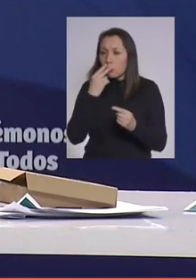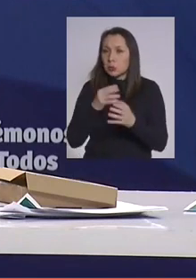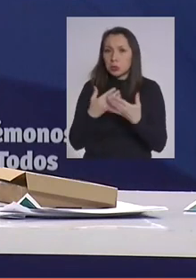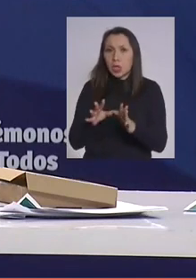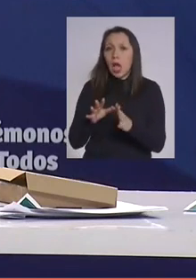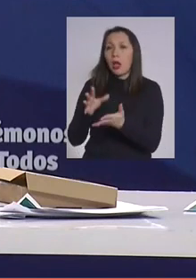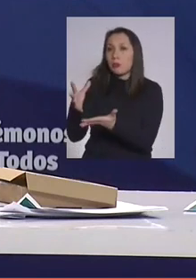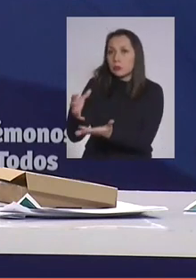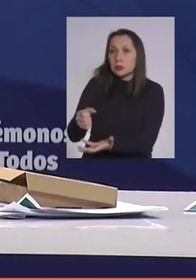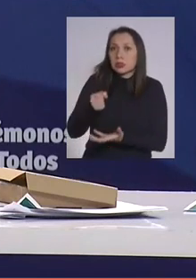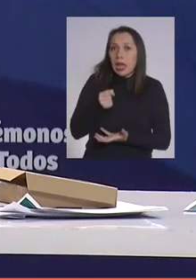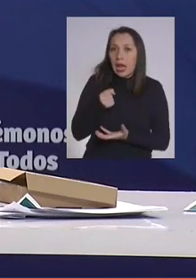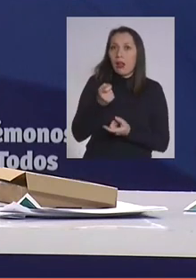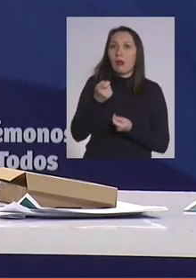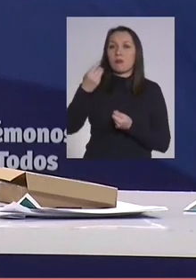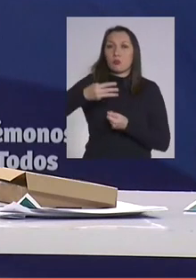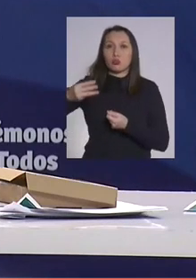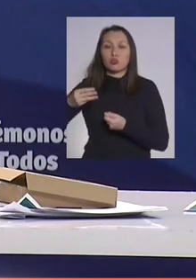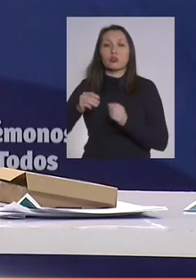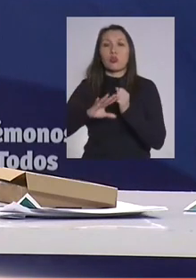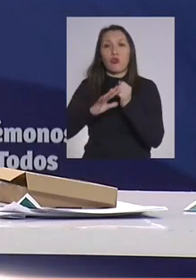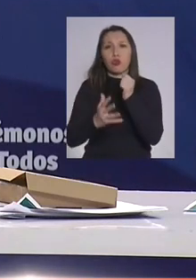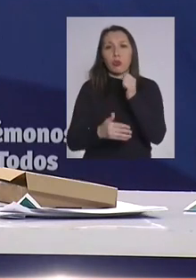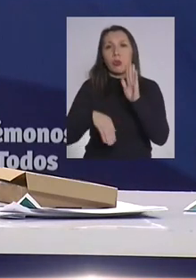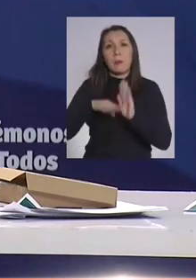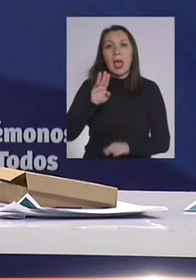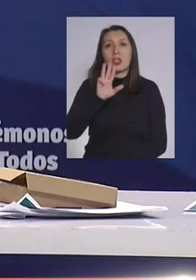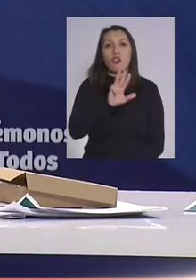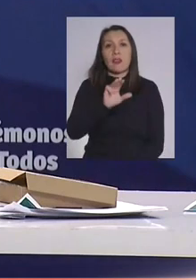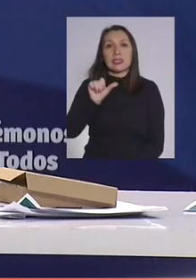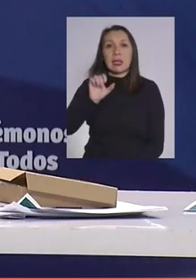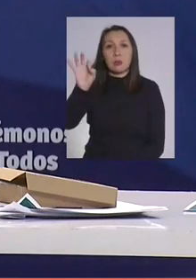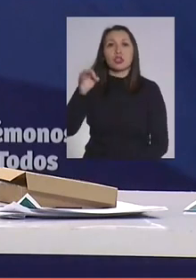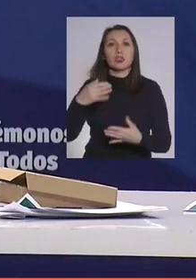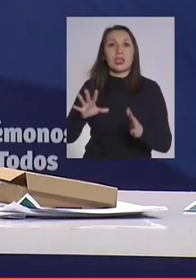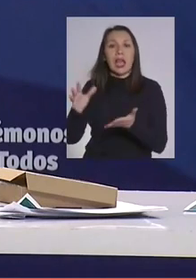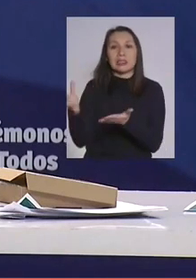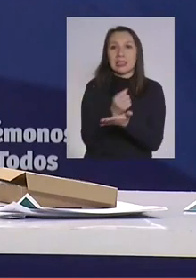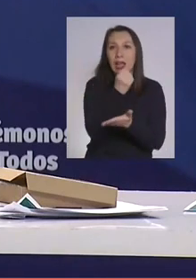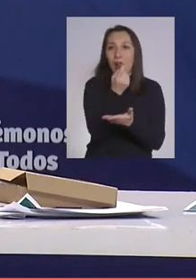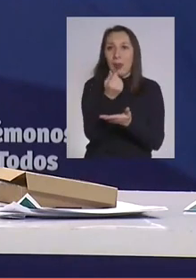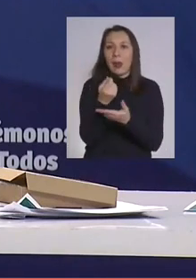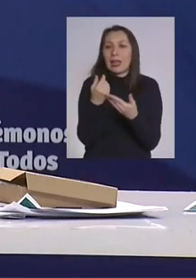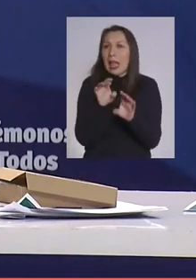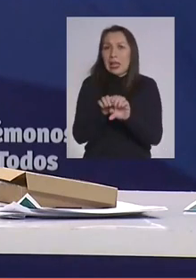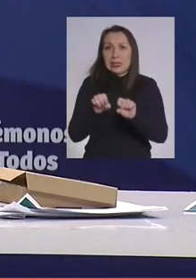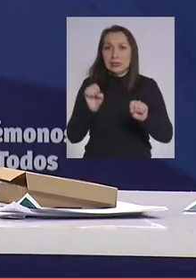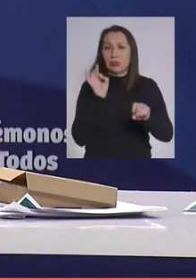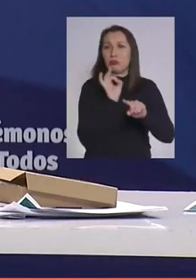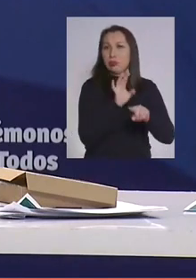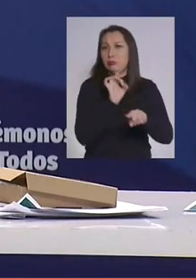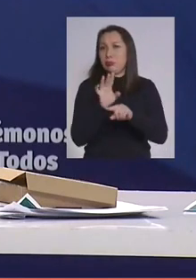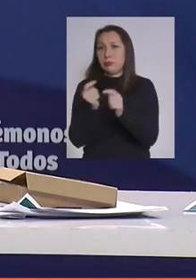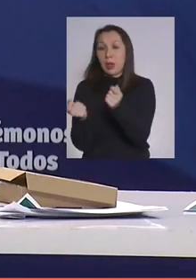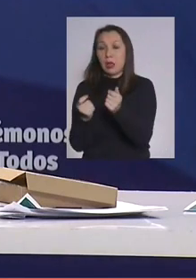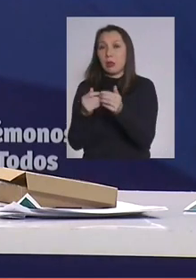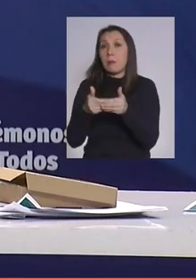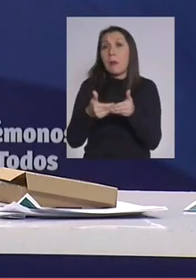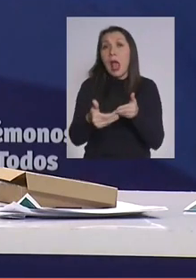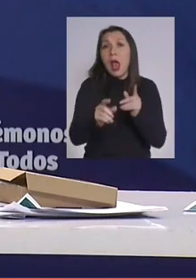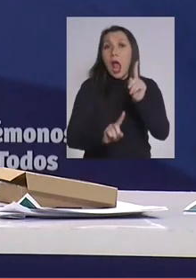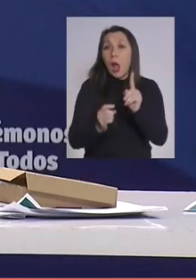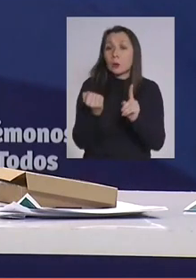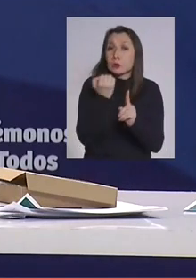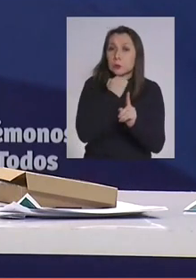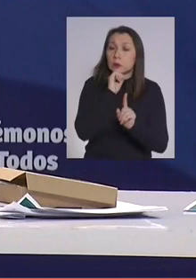retiro de los fondos y el retiro de los fondos del 96% sí y de ahí en adelante han habido algunos